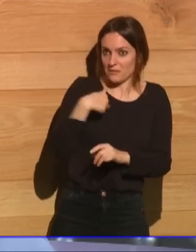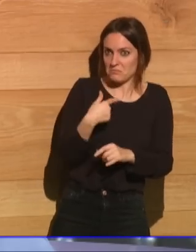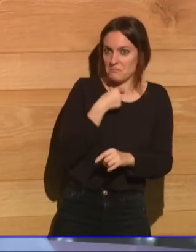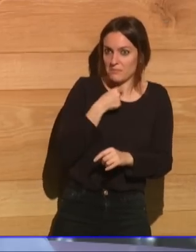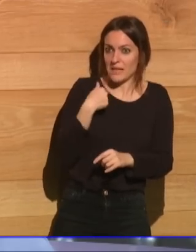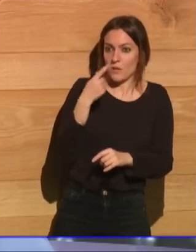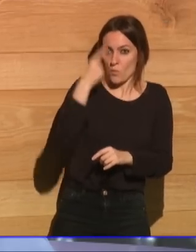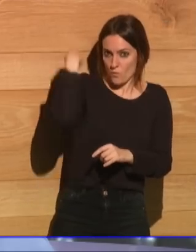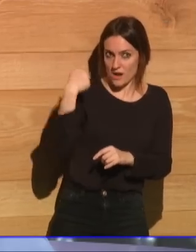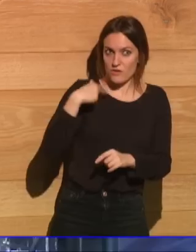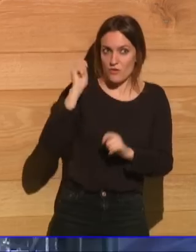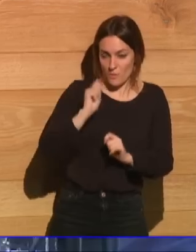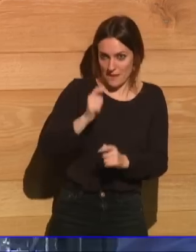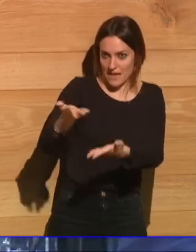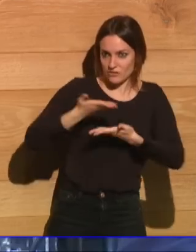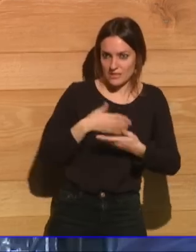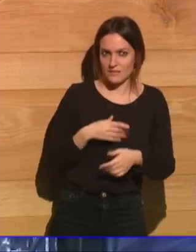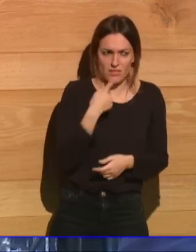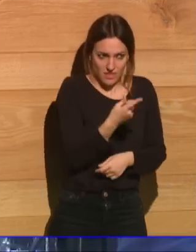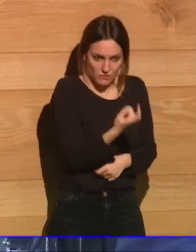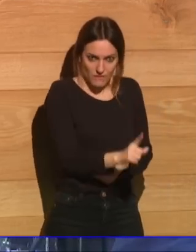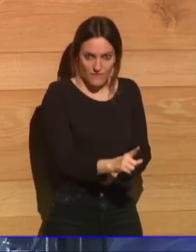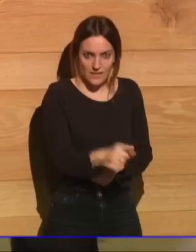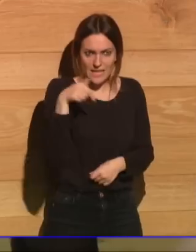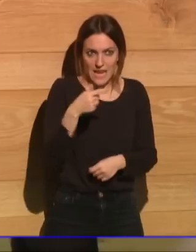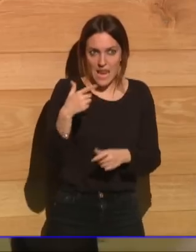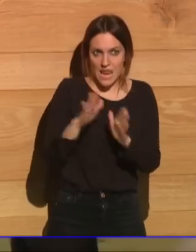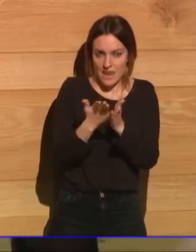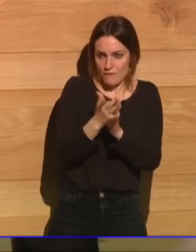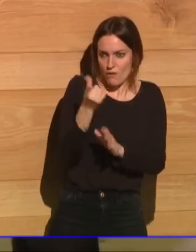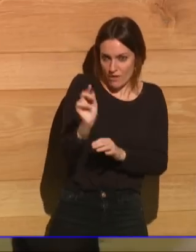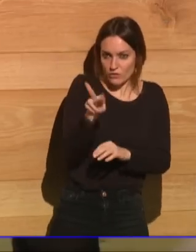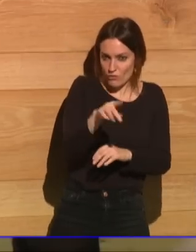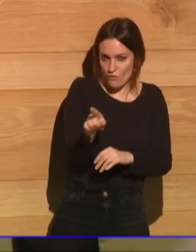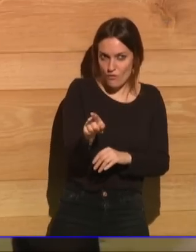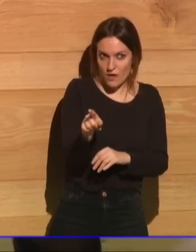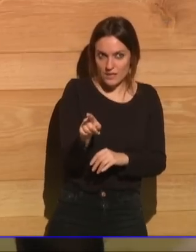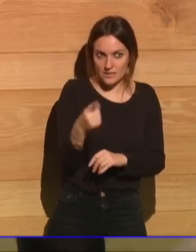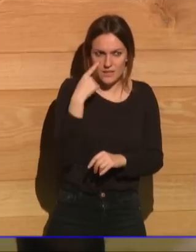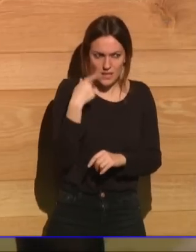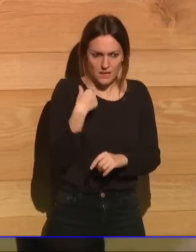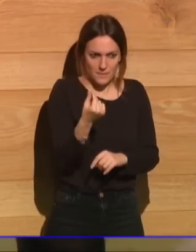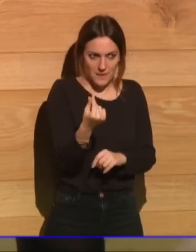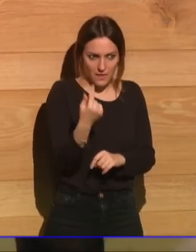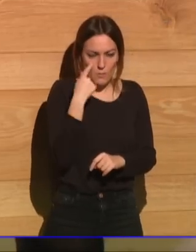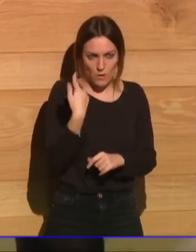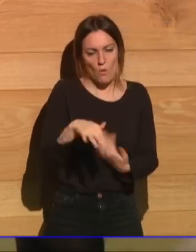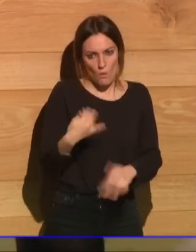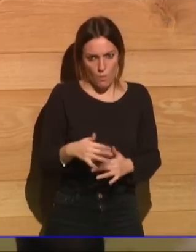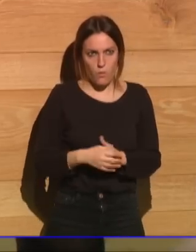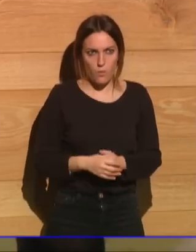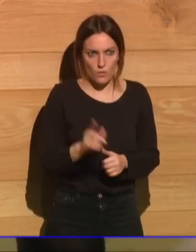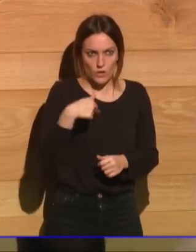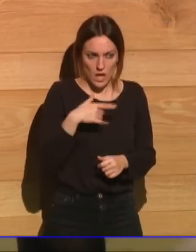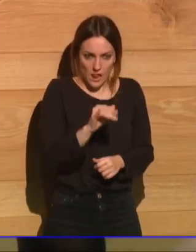año pasado. No lo menciones. No es barato ese libro, ¿eh? No es barato. No, No es barato, que no, mire no, lo que le costó su costaba. dinero, ¿eh? No es mire barato, no, que yo lo